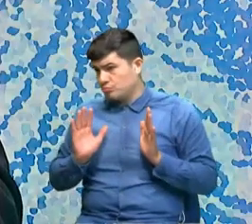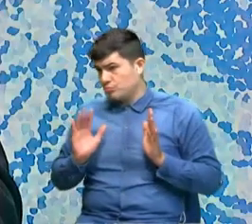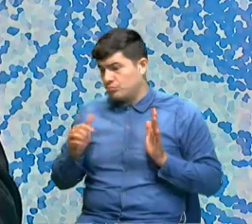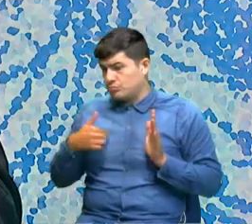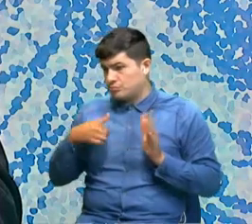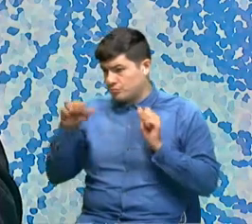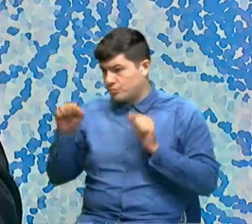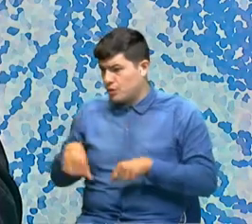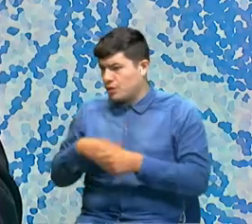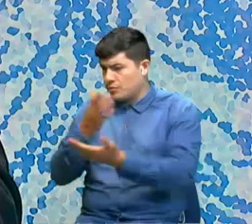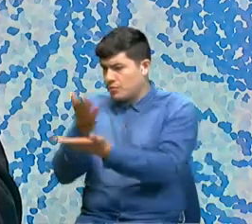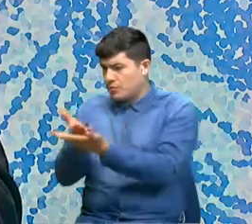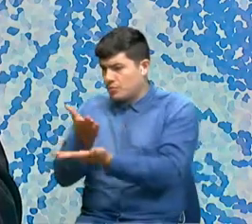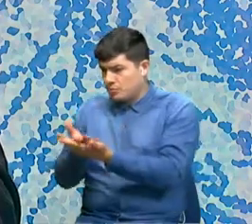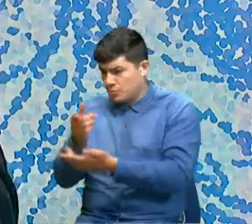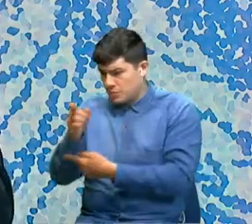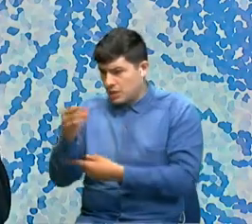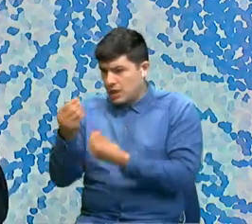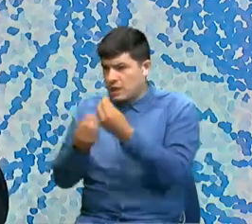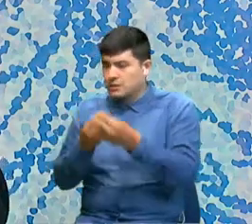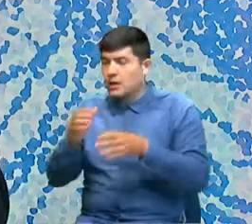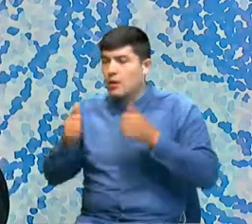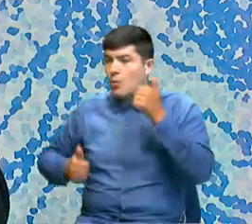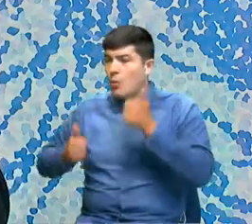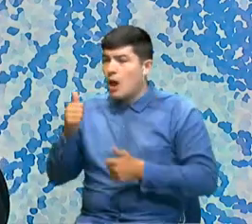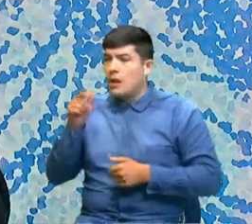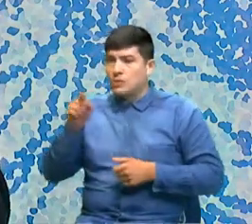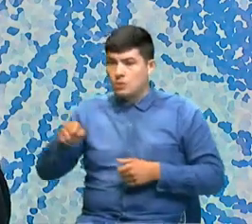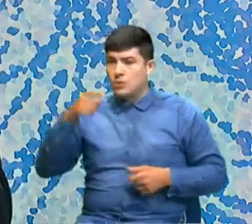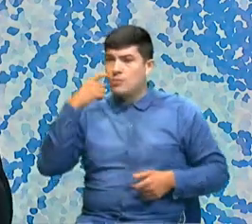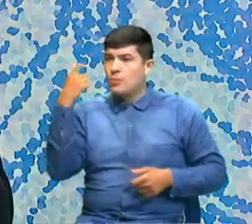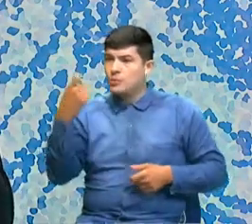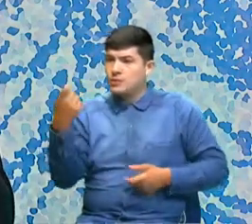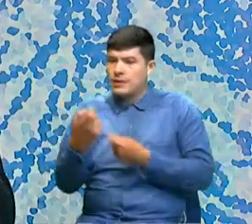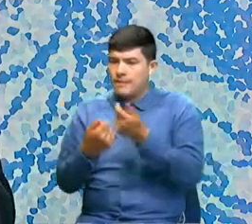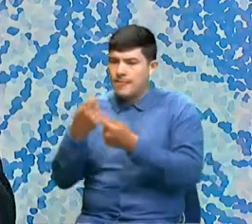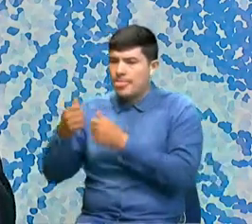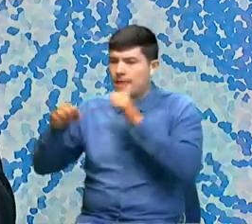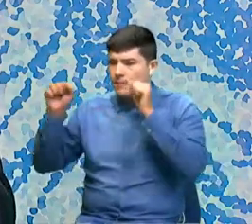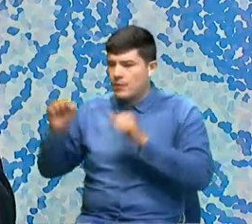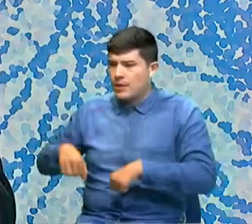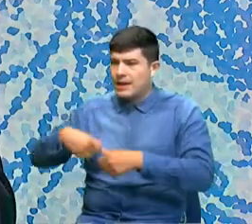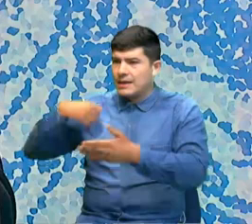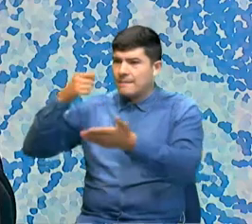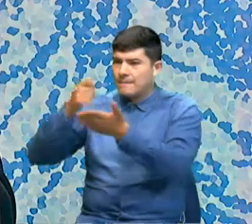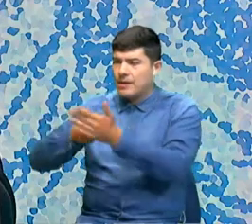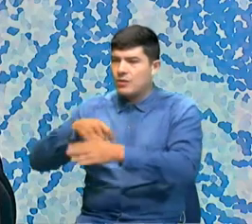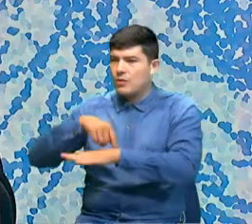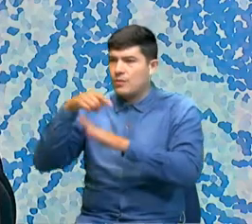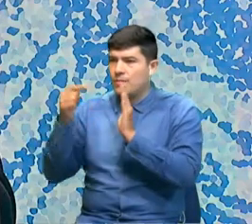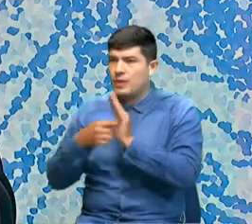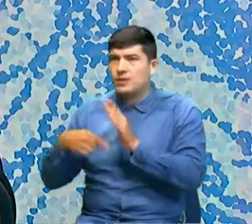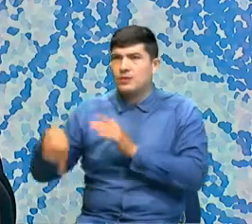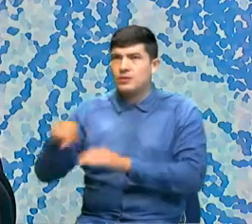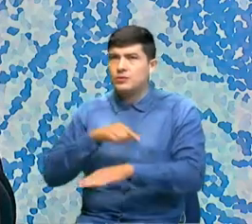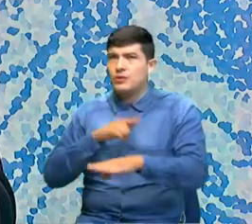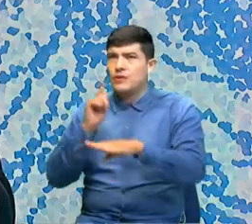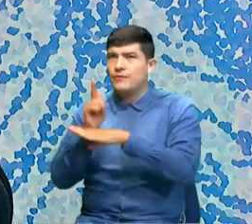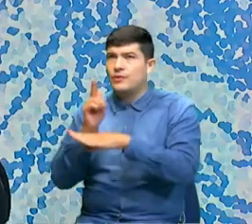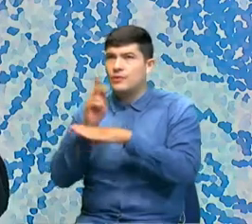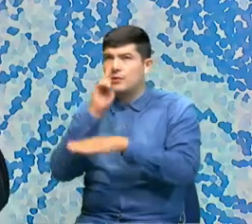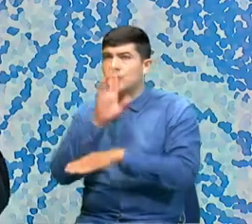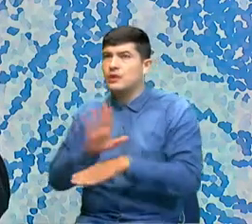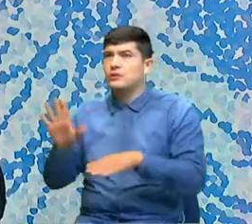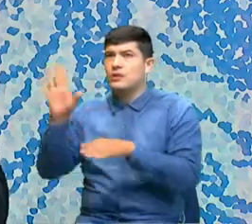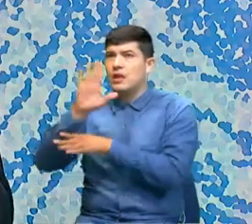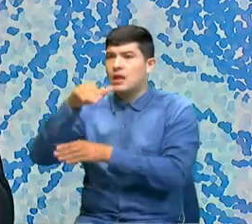que le podría yo dar a la persona es conseguir los recursos para cancelar en un momento dado la obligación con el Fondo Nacional del